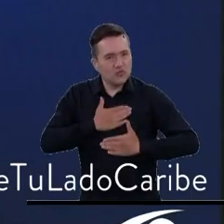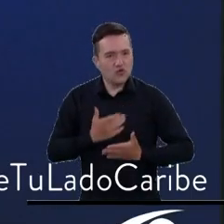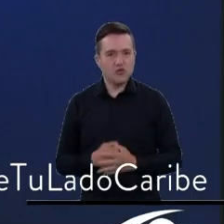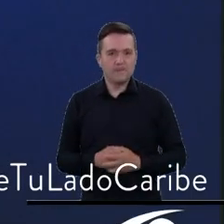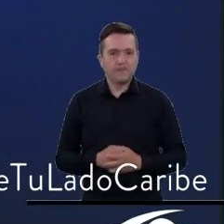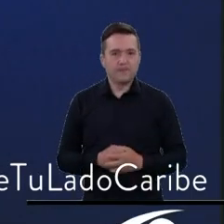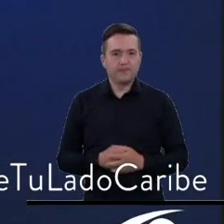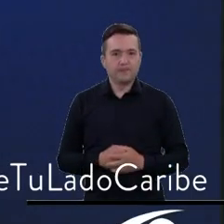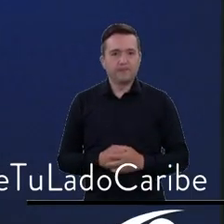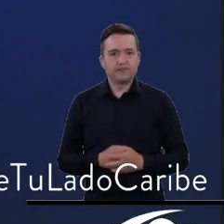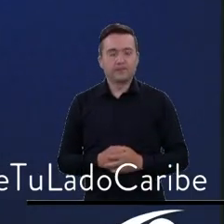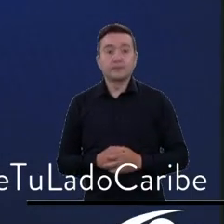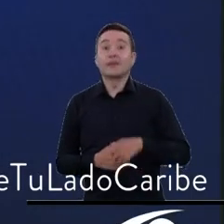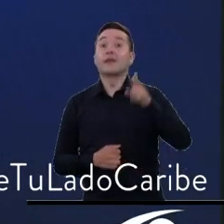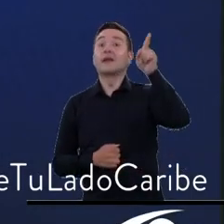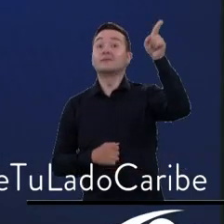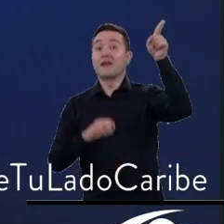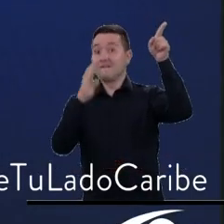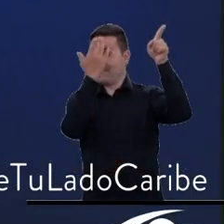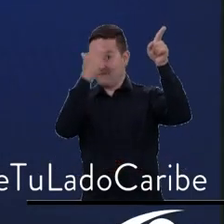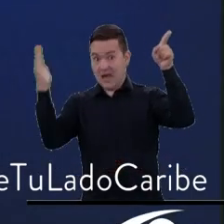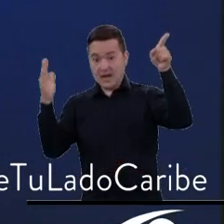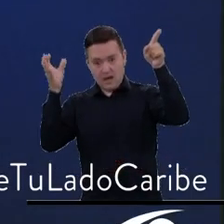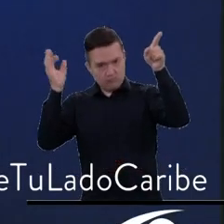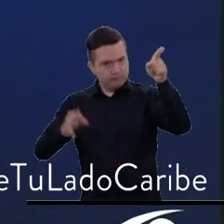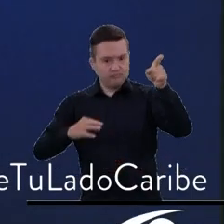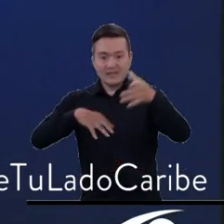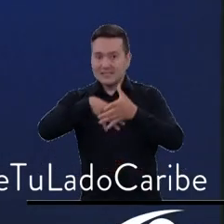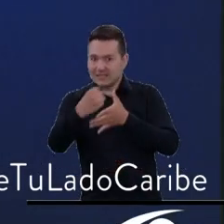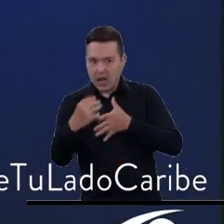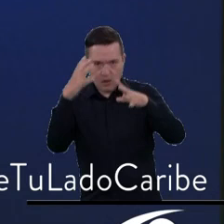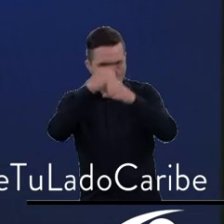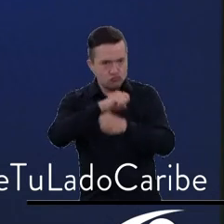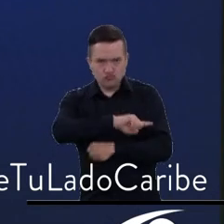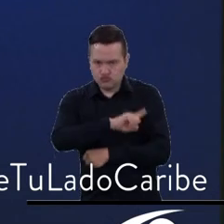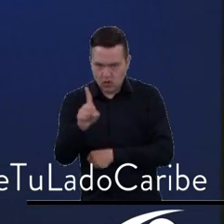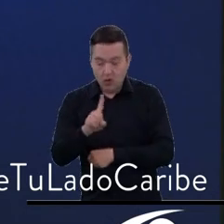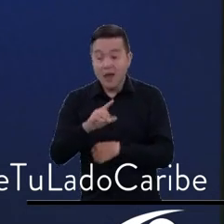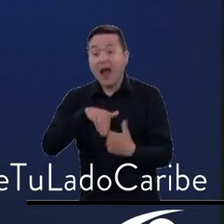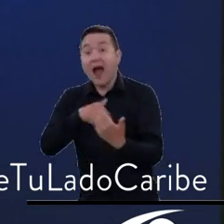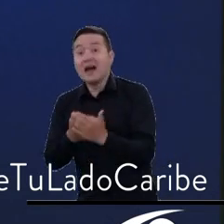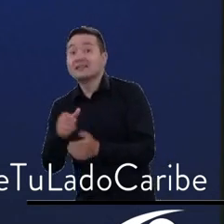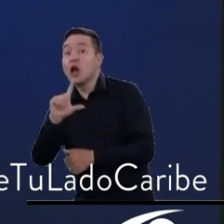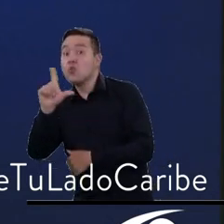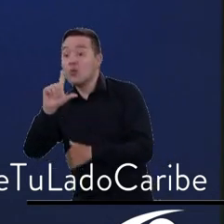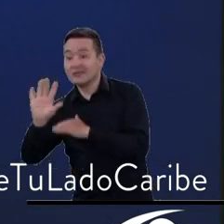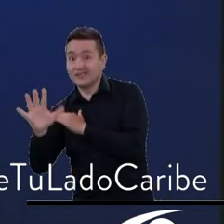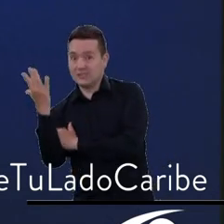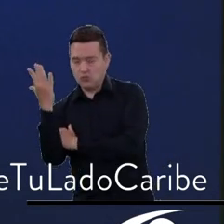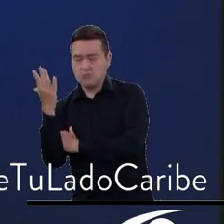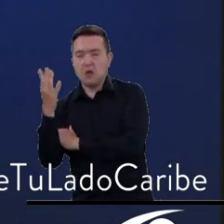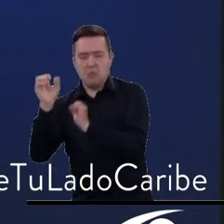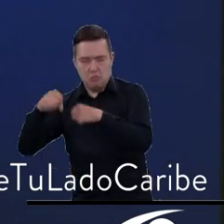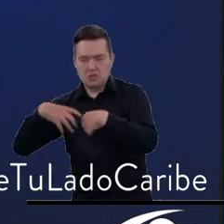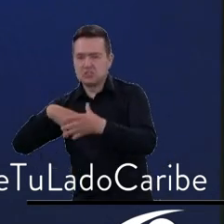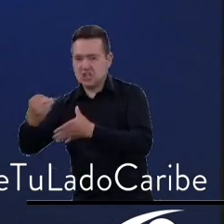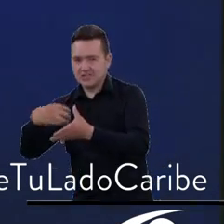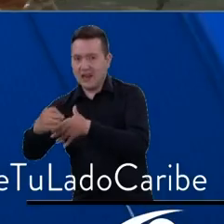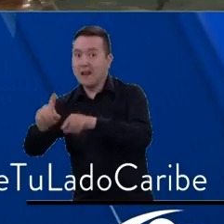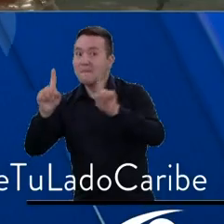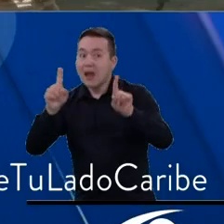Barranquilla continúa bajo toque de queda. Hasta este lunes a las 5 de la mañana se levanta esta restricción. Sin embargo, decenas de fiestas han